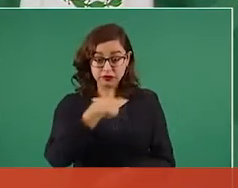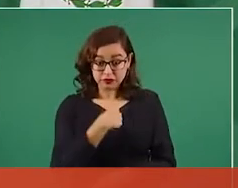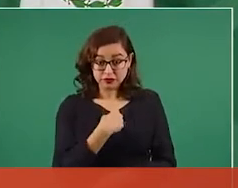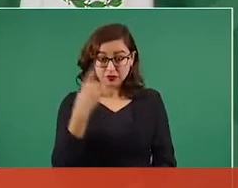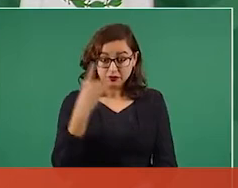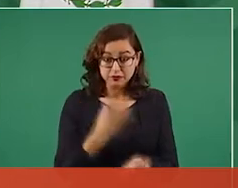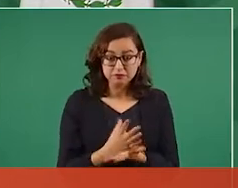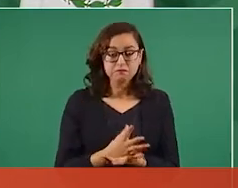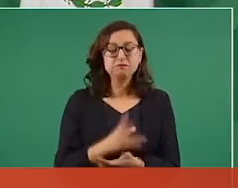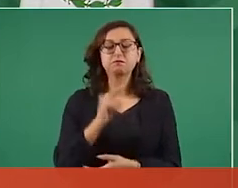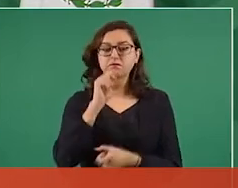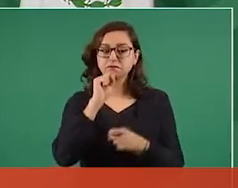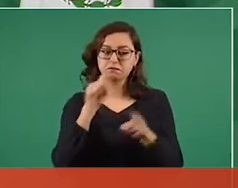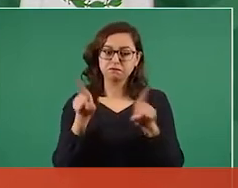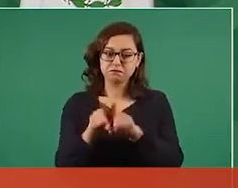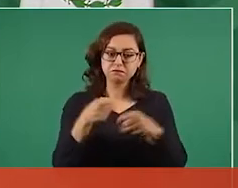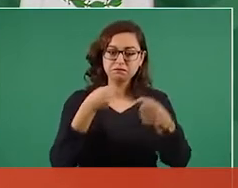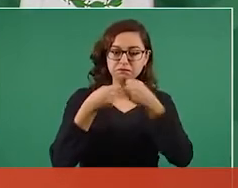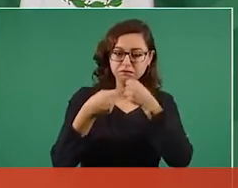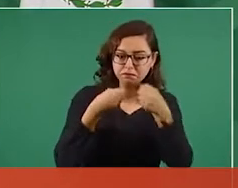todos. Imagínense,